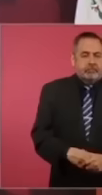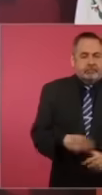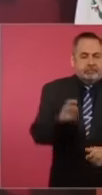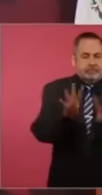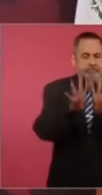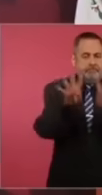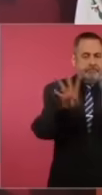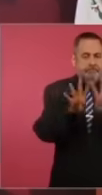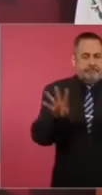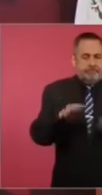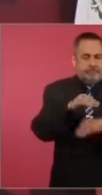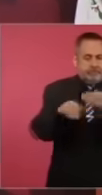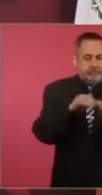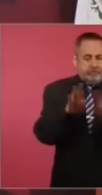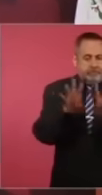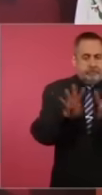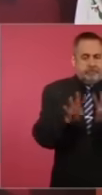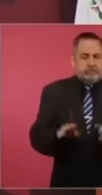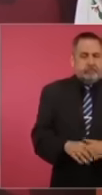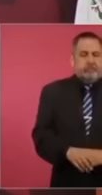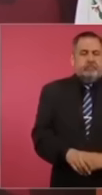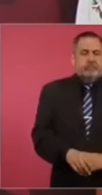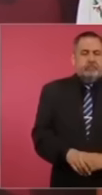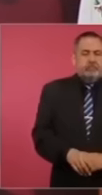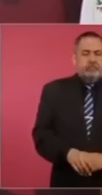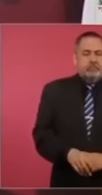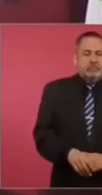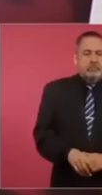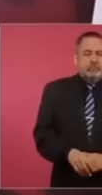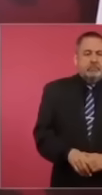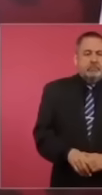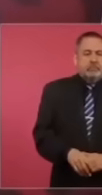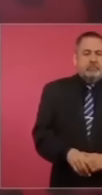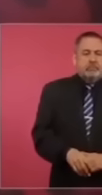Todos. Lo peor es que hicieron caso.